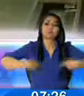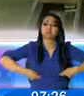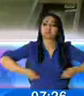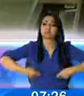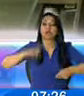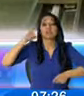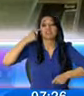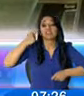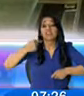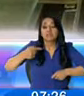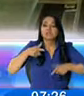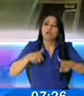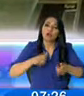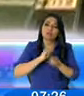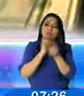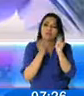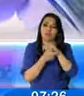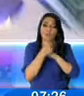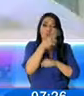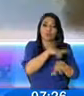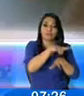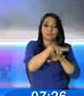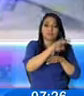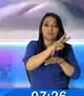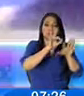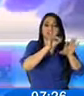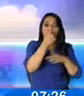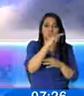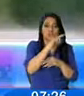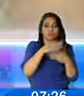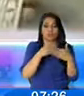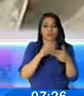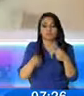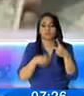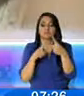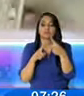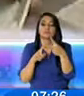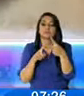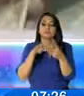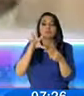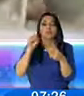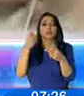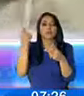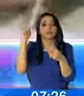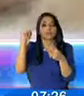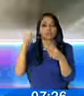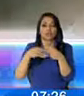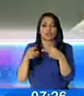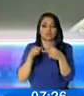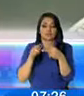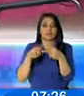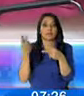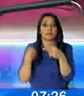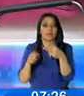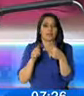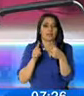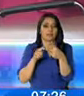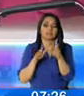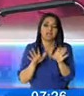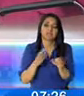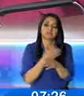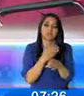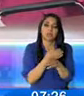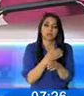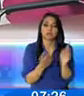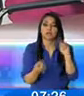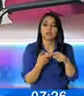dicho el gobierno primer avión cuesta 28 millones de dólares y el segundo se adquirió por 50 millones de dólares Esas son las cifras que se conocen